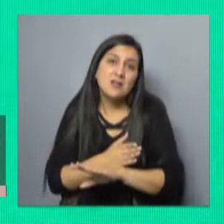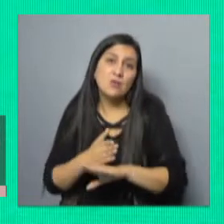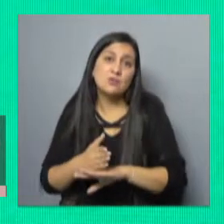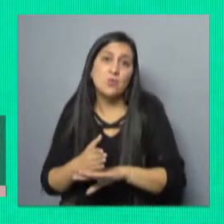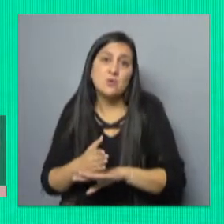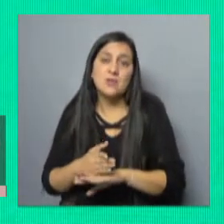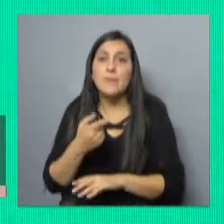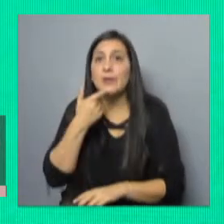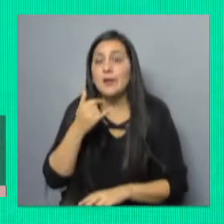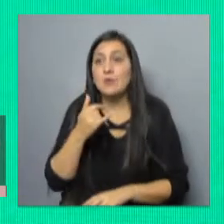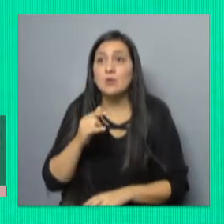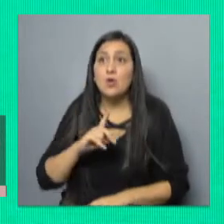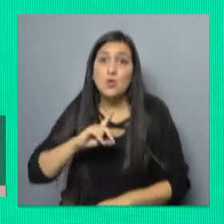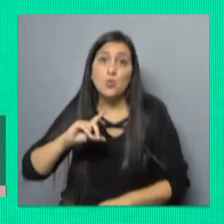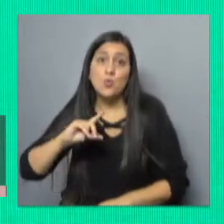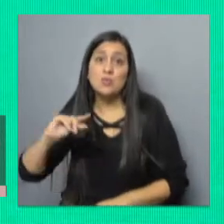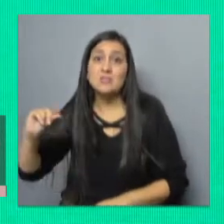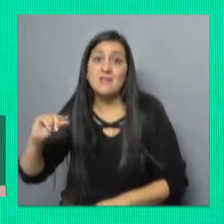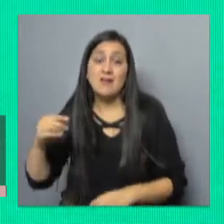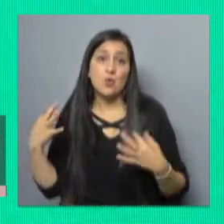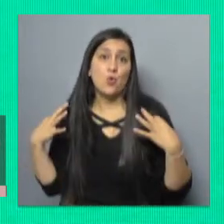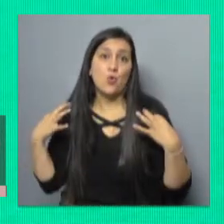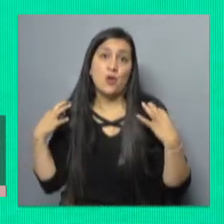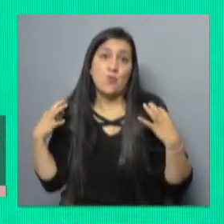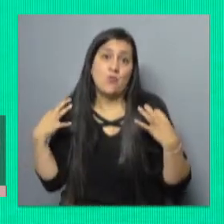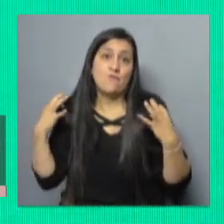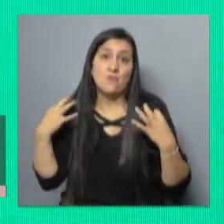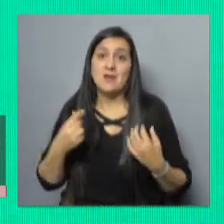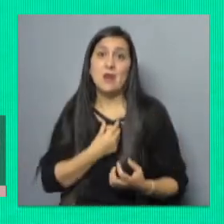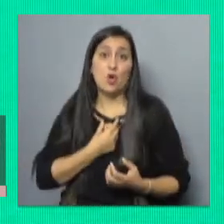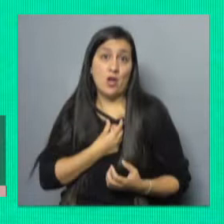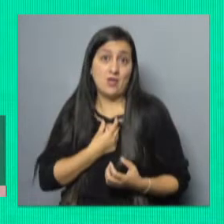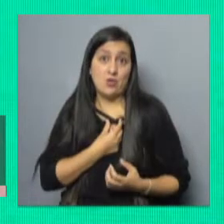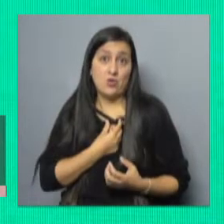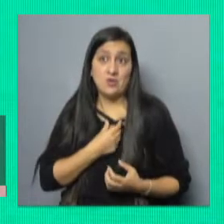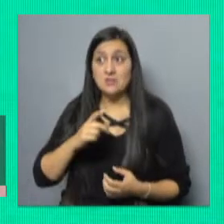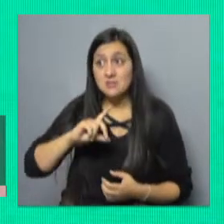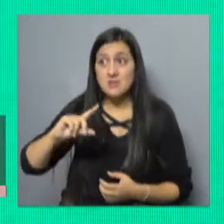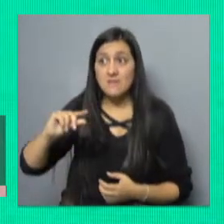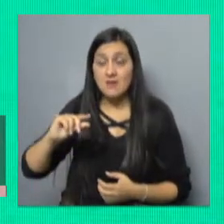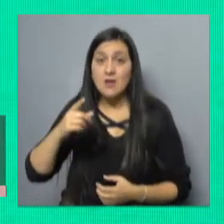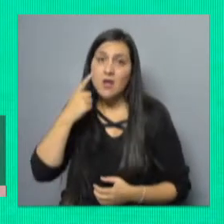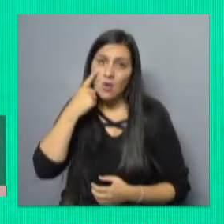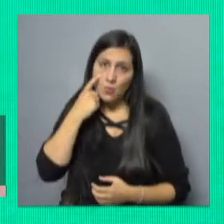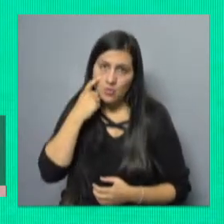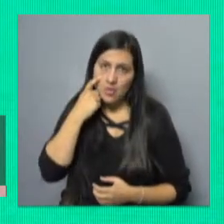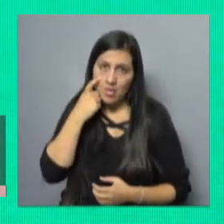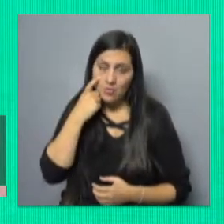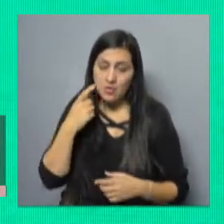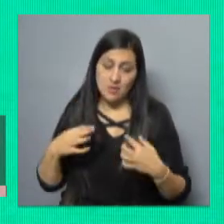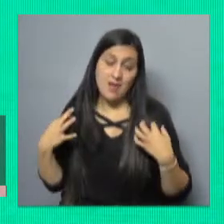ojo cuando van con el informe porque está representando la institución es decir la advertencia tiene que ser previa nos pueden sancionar